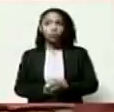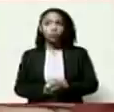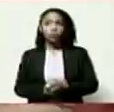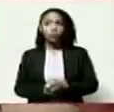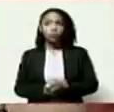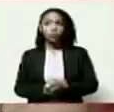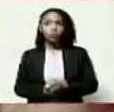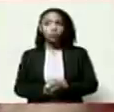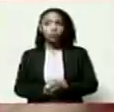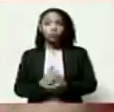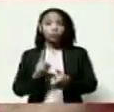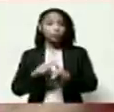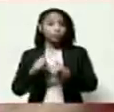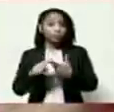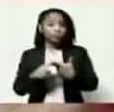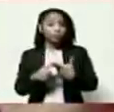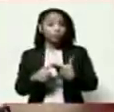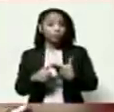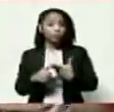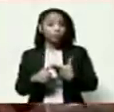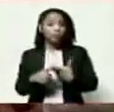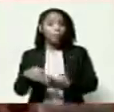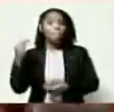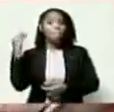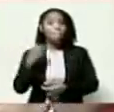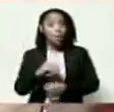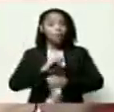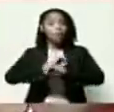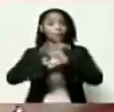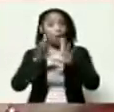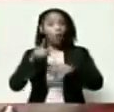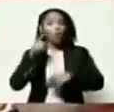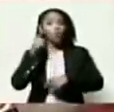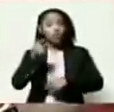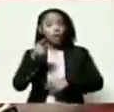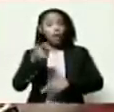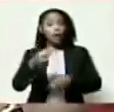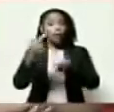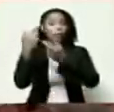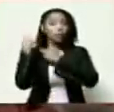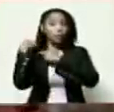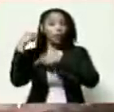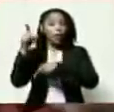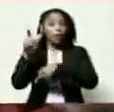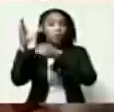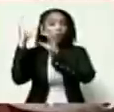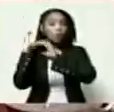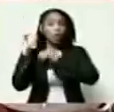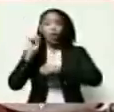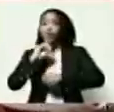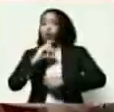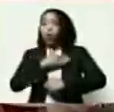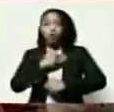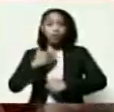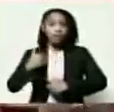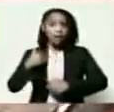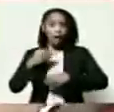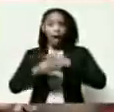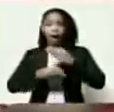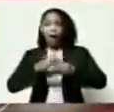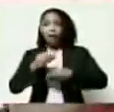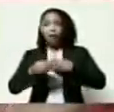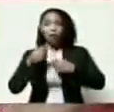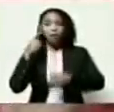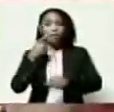Entonces, lo más sensato es que si usted está en esos cargos y usted no está dispuesto a hacer lo que